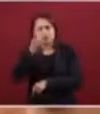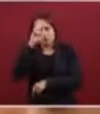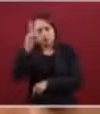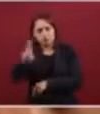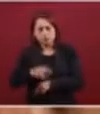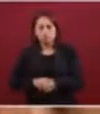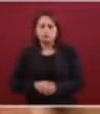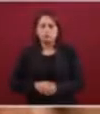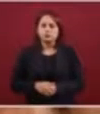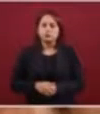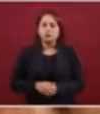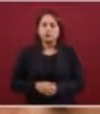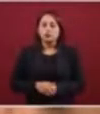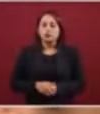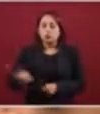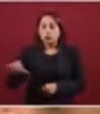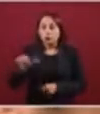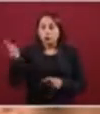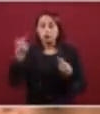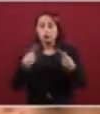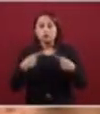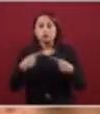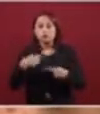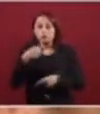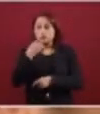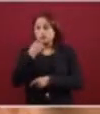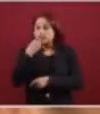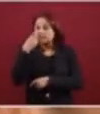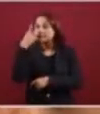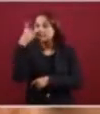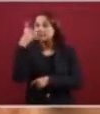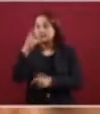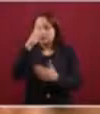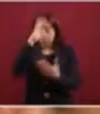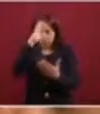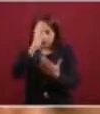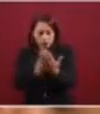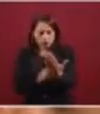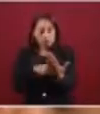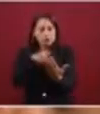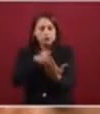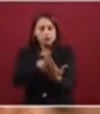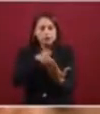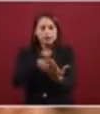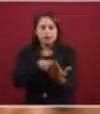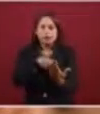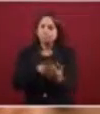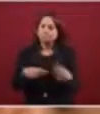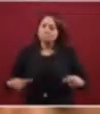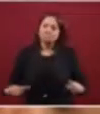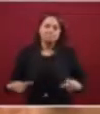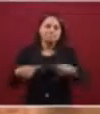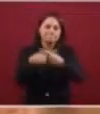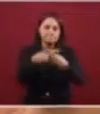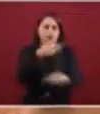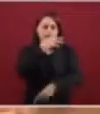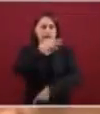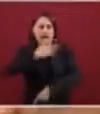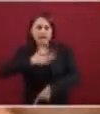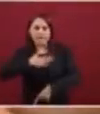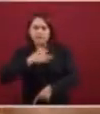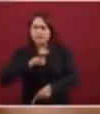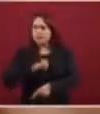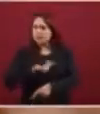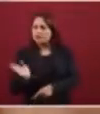también refieren que no se les avisó, no se cumplió el contrato de que iban a ser despedidos con la manera de